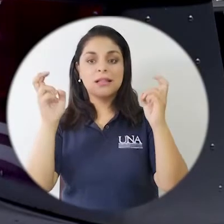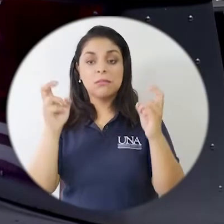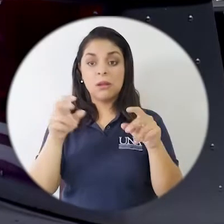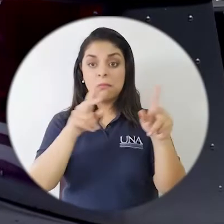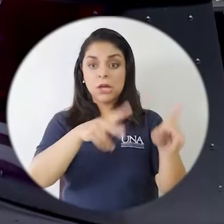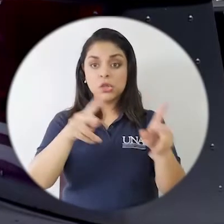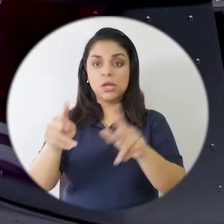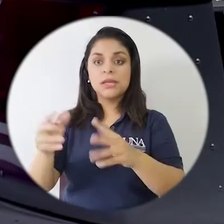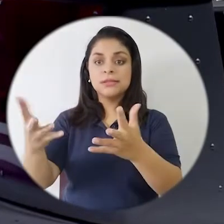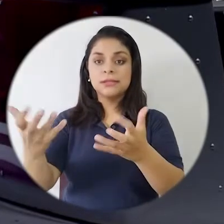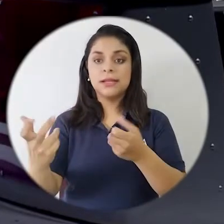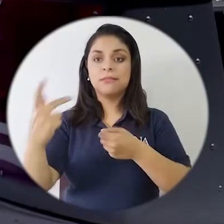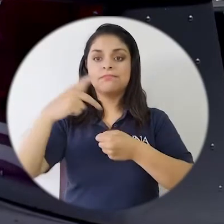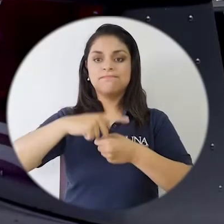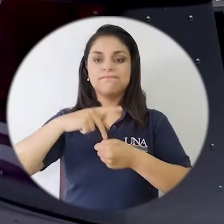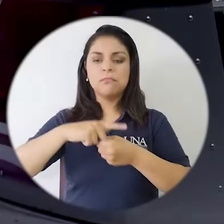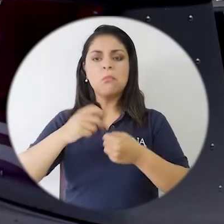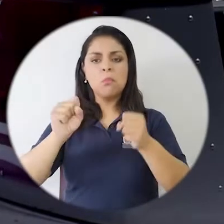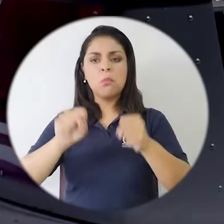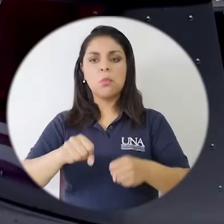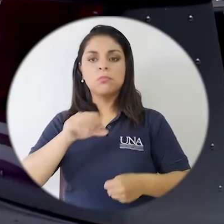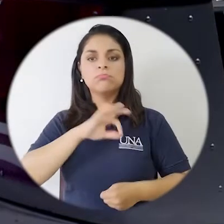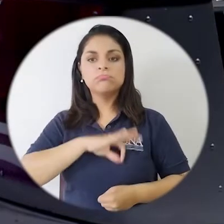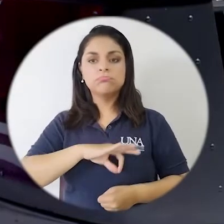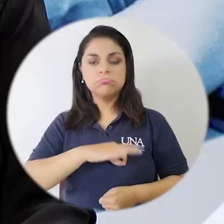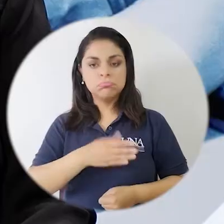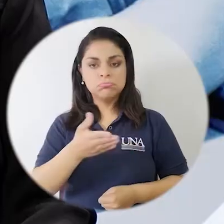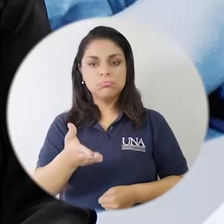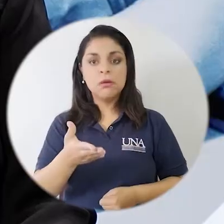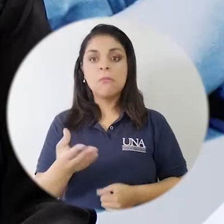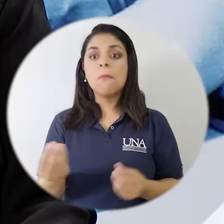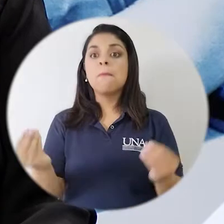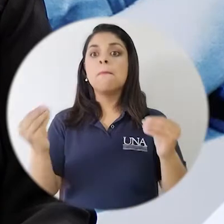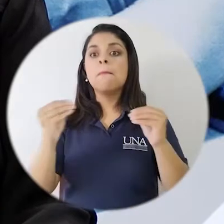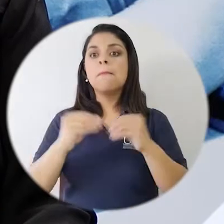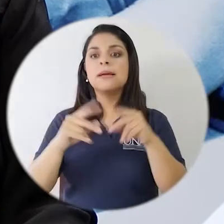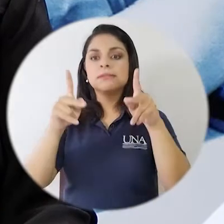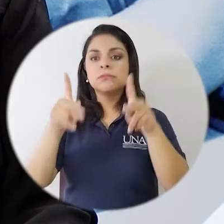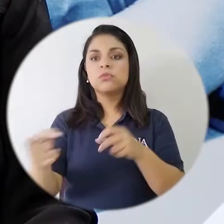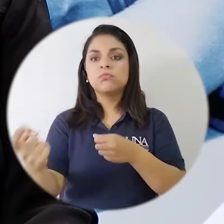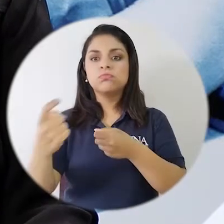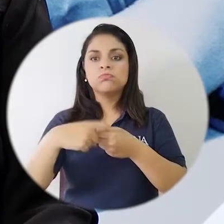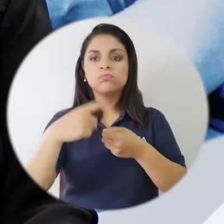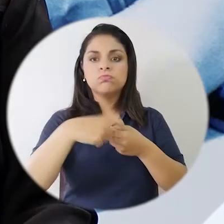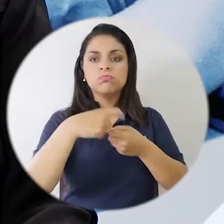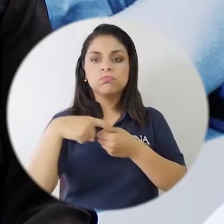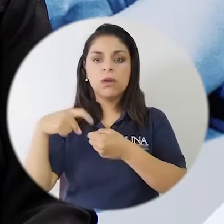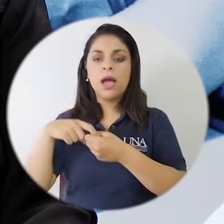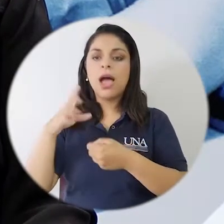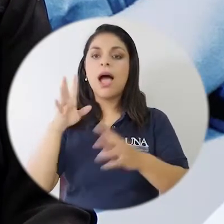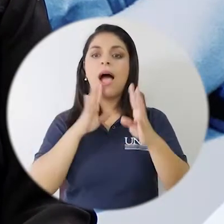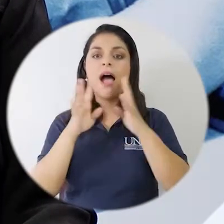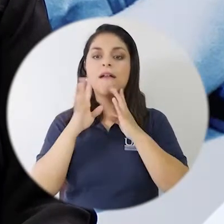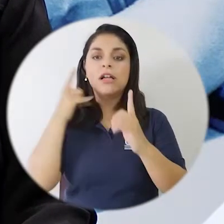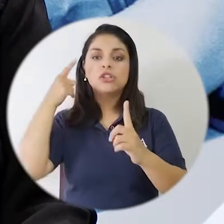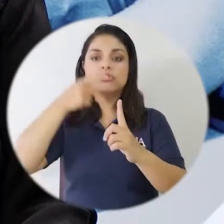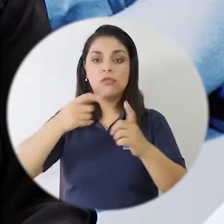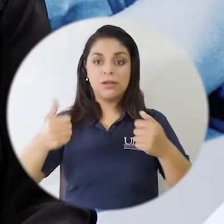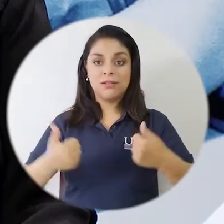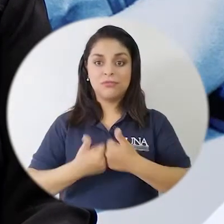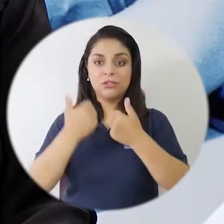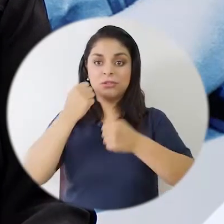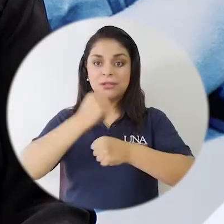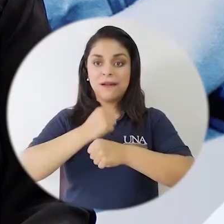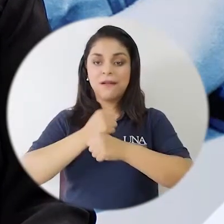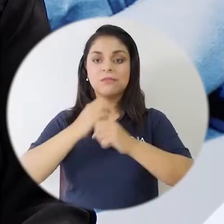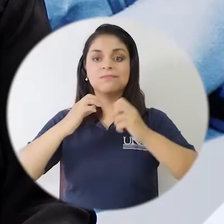trata para que aquellas personas que quieran participar pues se vean beneficiadas, porque cuantos más seamos los que nos sentemos a hablar sobre los retos del teletrabajo,